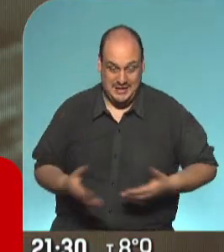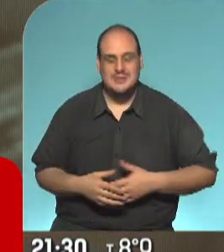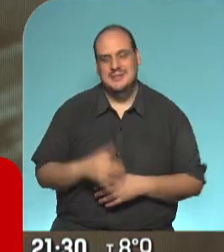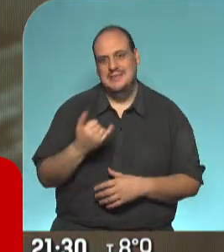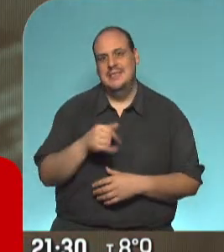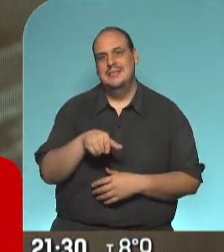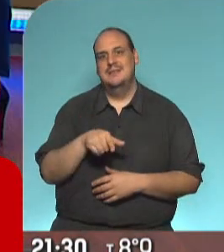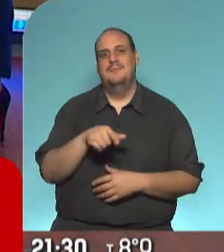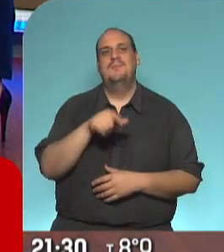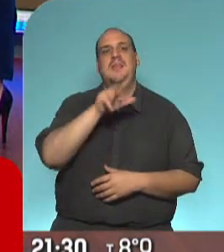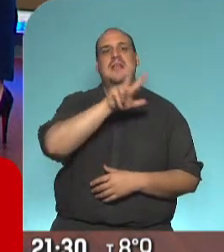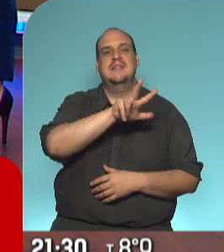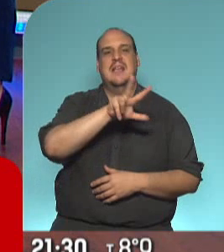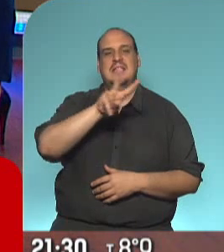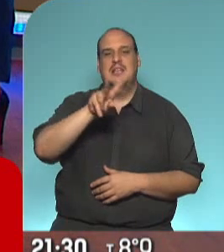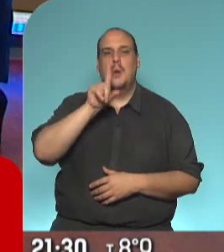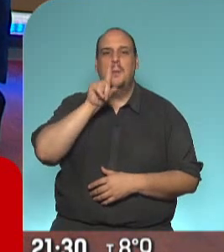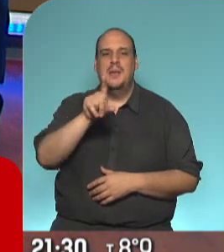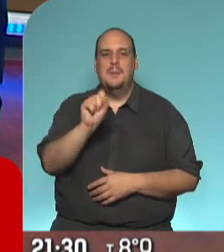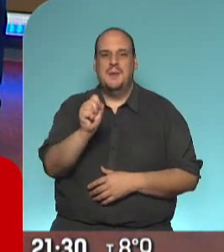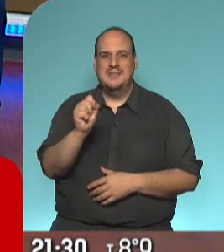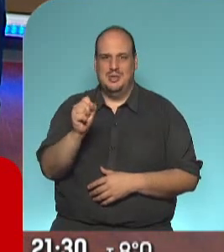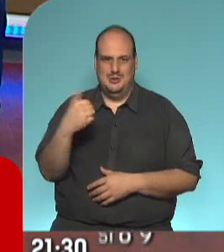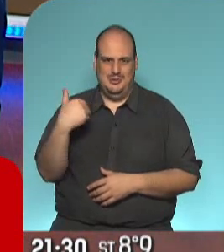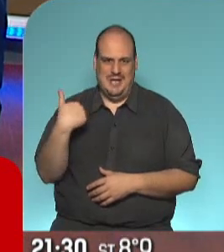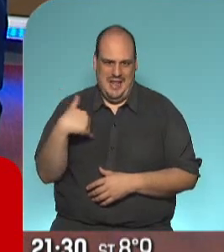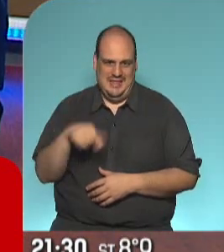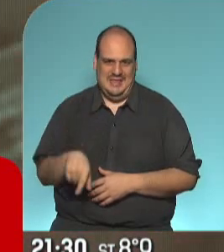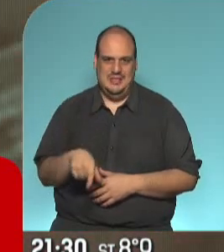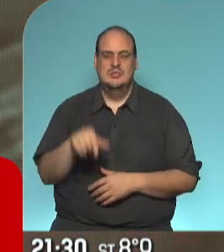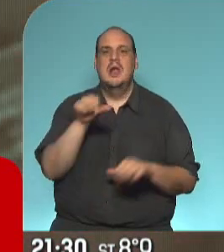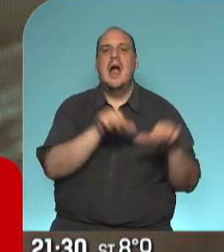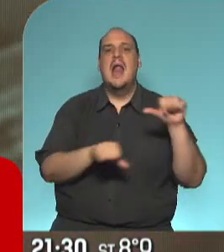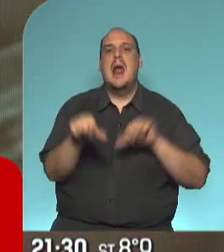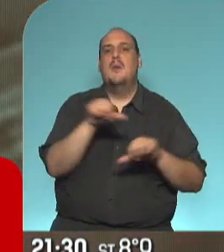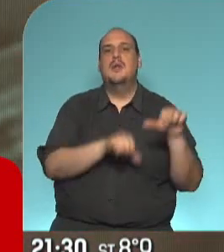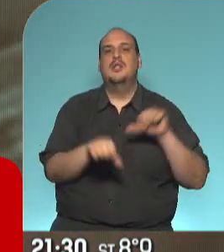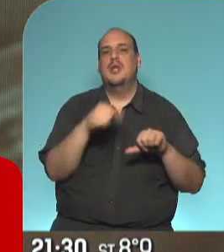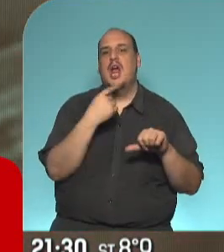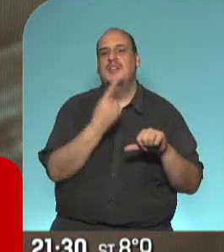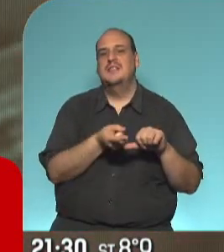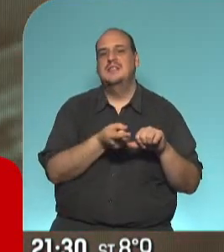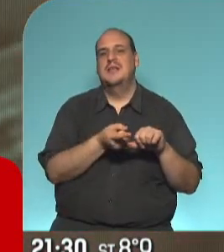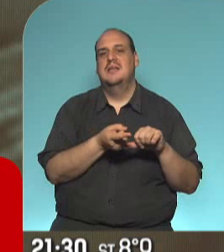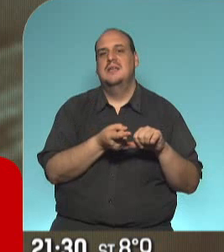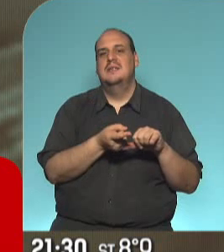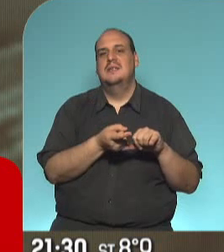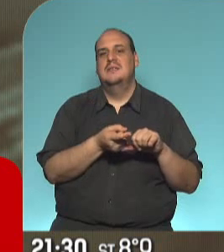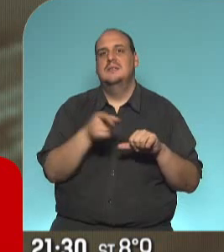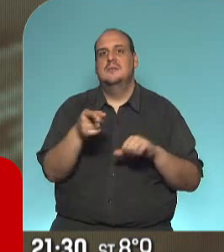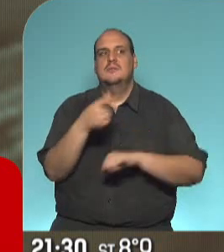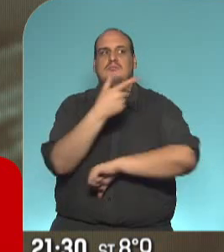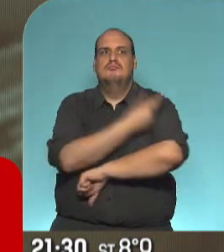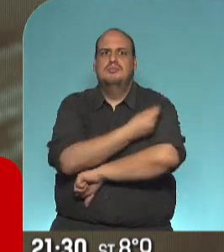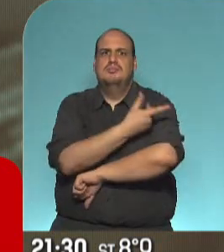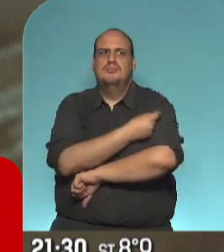estamos hablando ya de 32.000 pesos argentinos. Este laboratorio dice que en realidad se necesitarían 6 dosis, entre